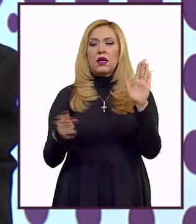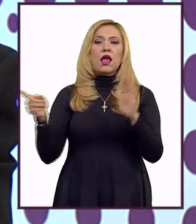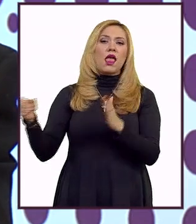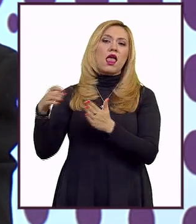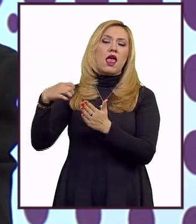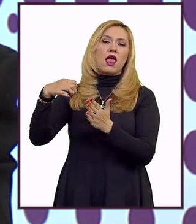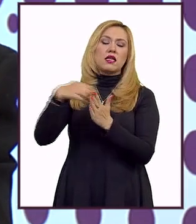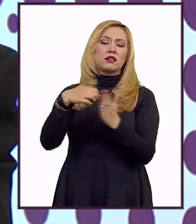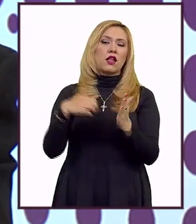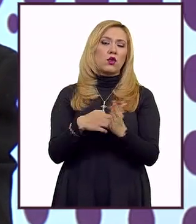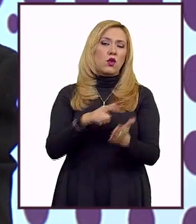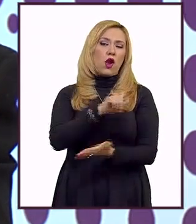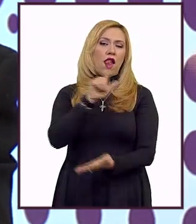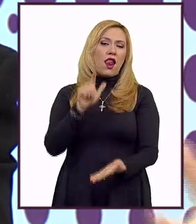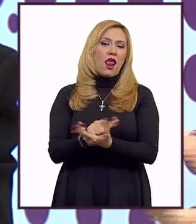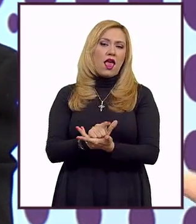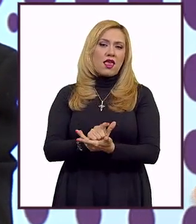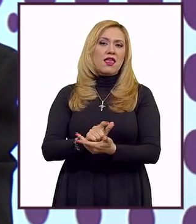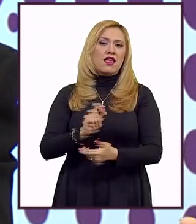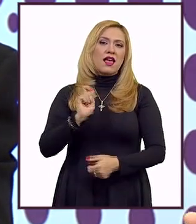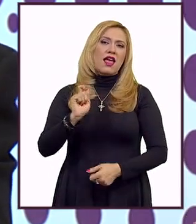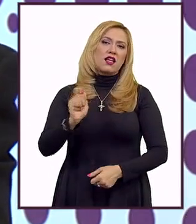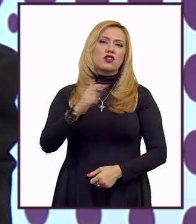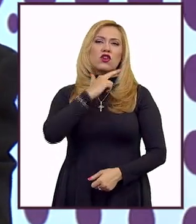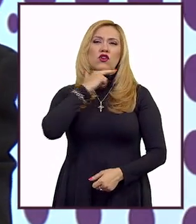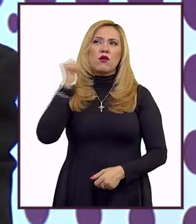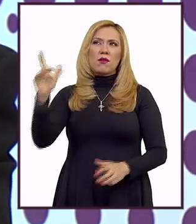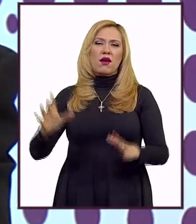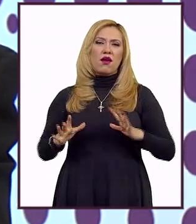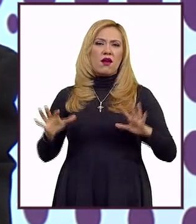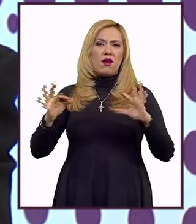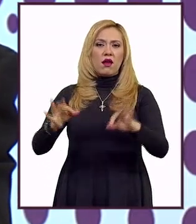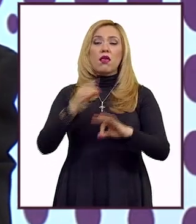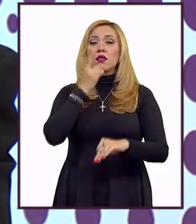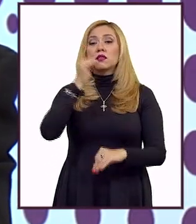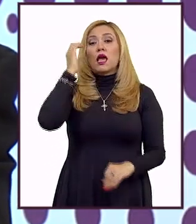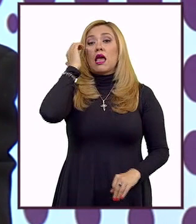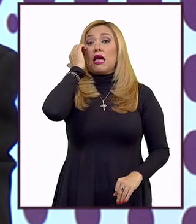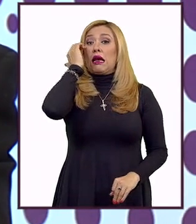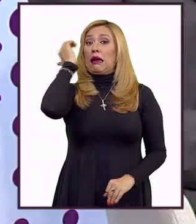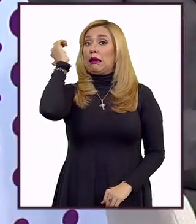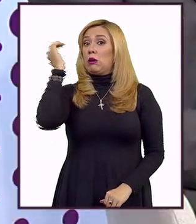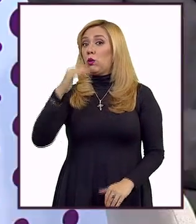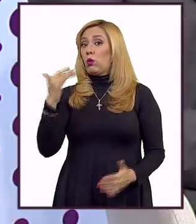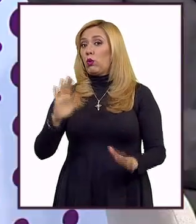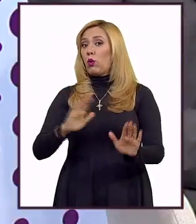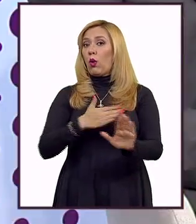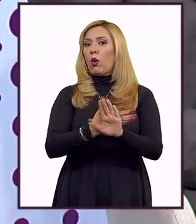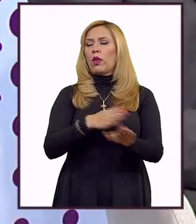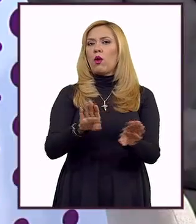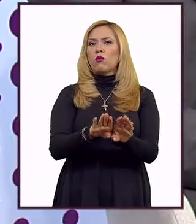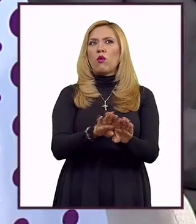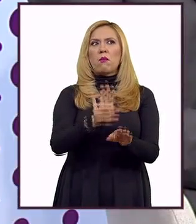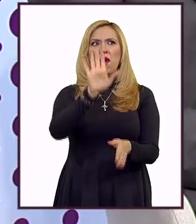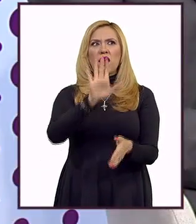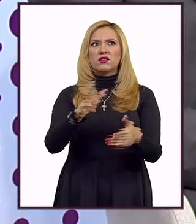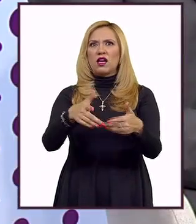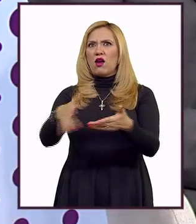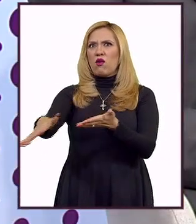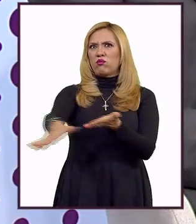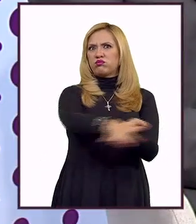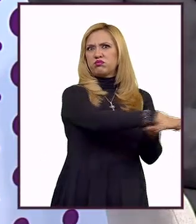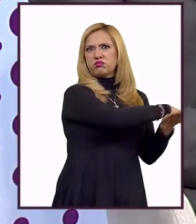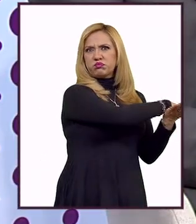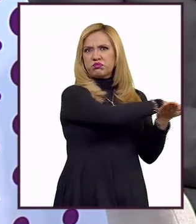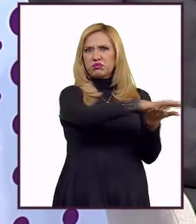Roma se consideró como un crimen de lesa humanidad, ¿no? Entonces, hay la posibilidad de que entre la jurisdicción